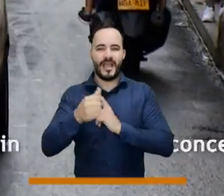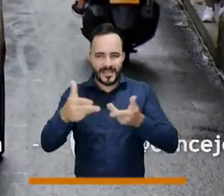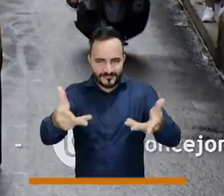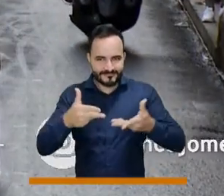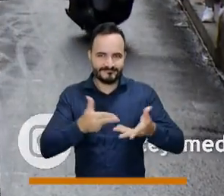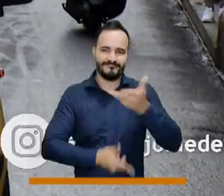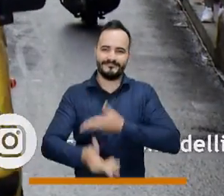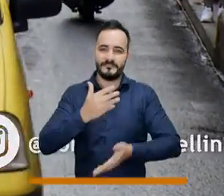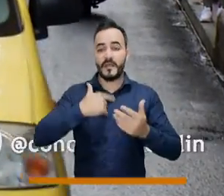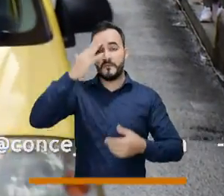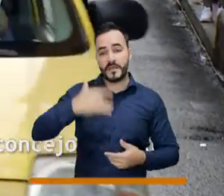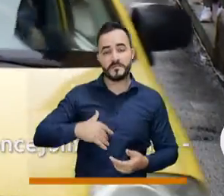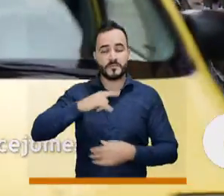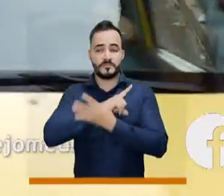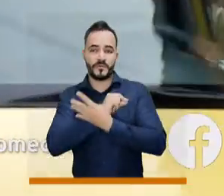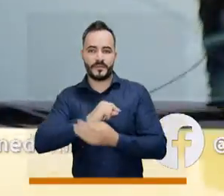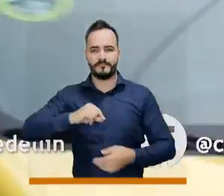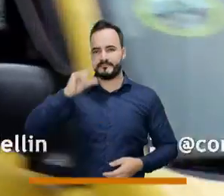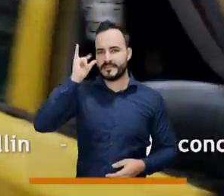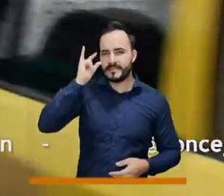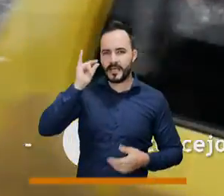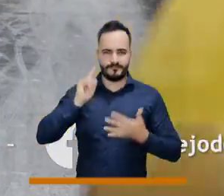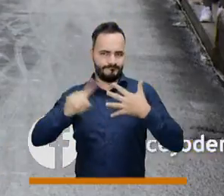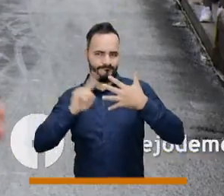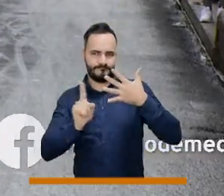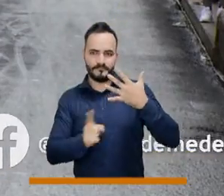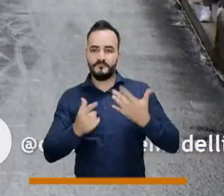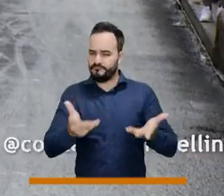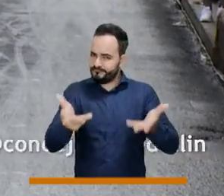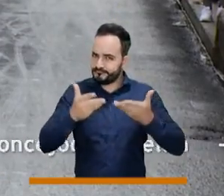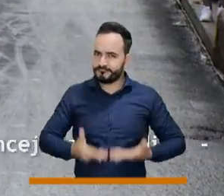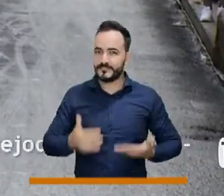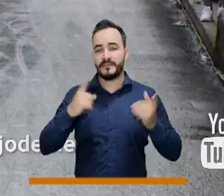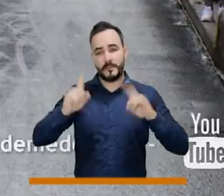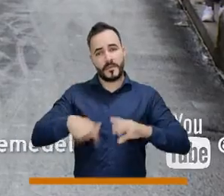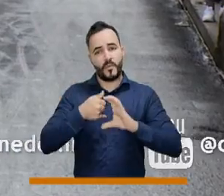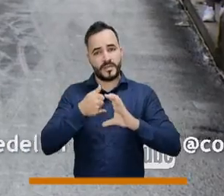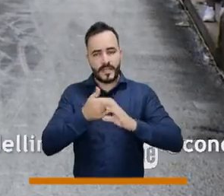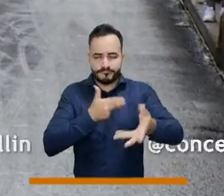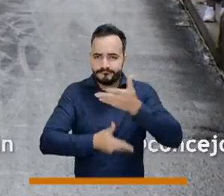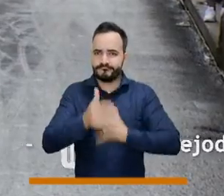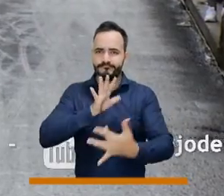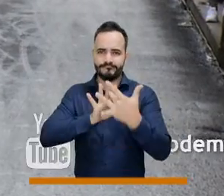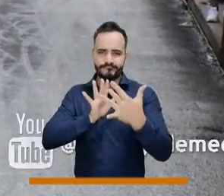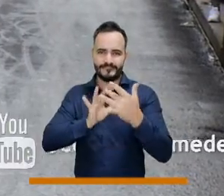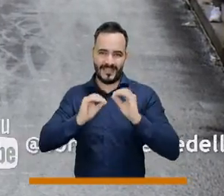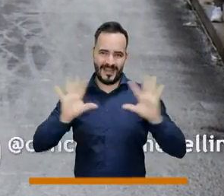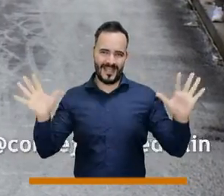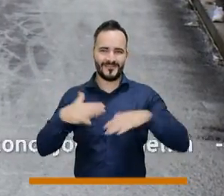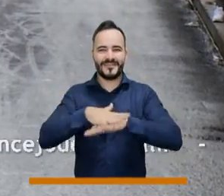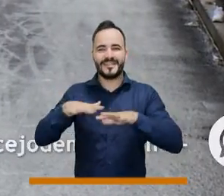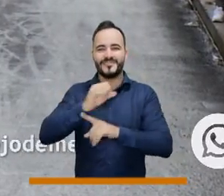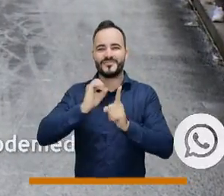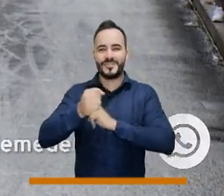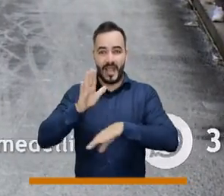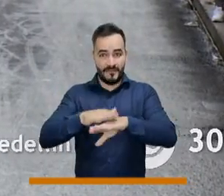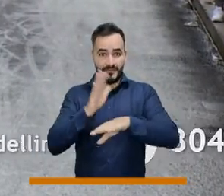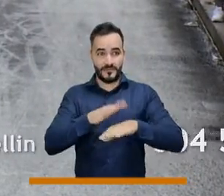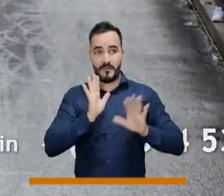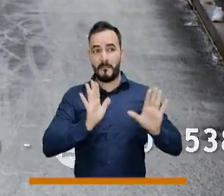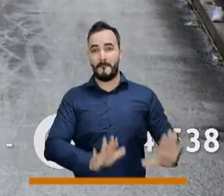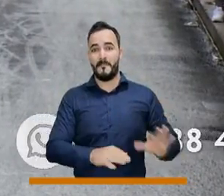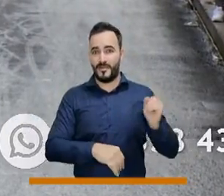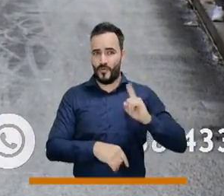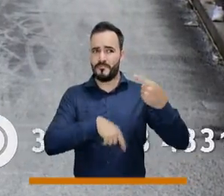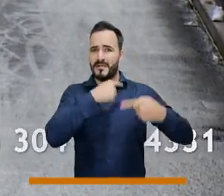vamos a invitar a que conversemos a través de las redes sociales. Nos vemos en Twitter, en Facebook, en Instagram, a través de nuestra línea WhatsApp también,